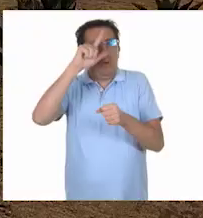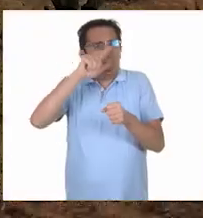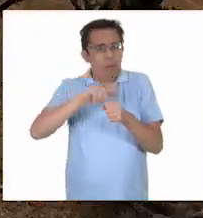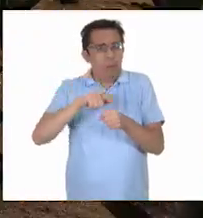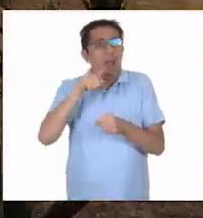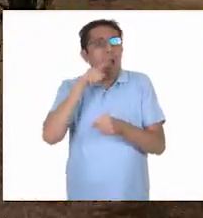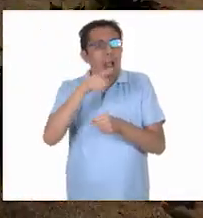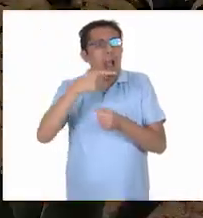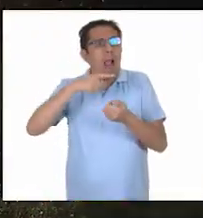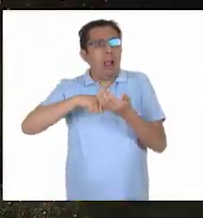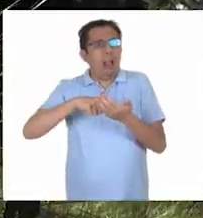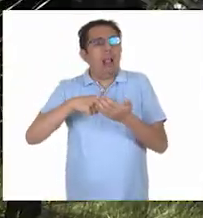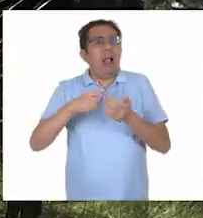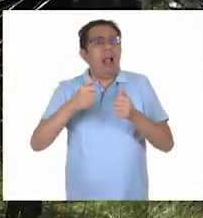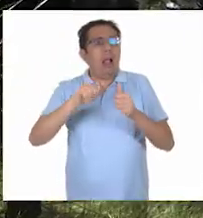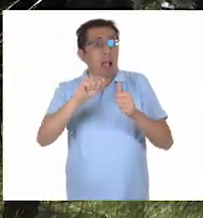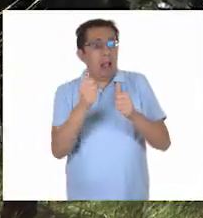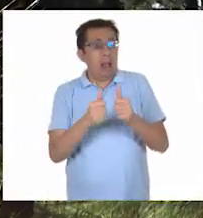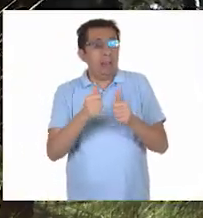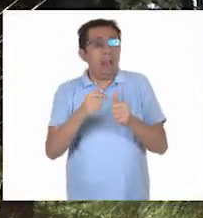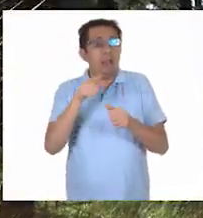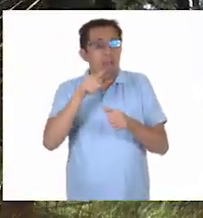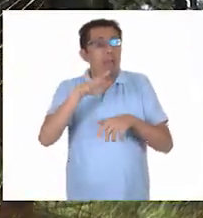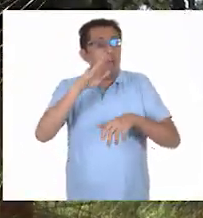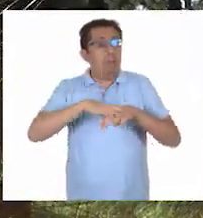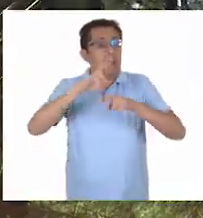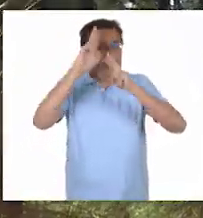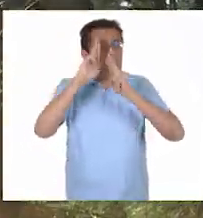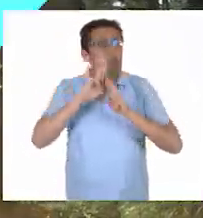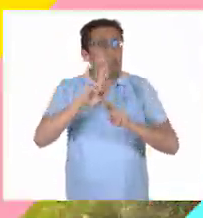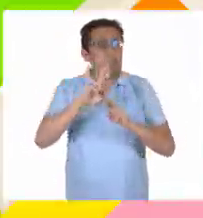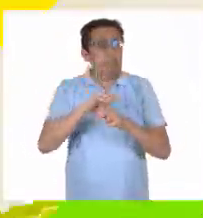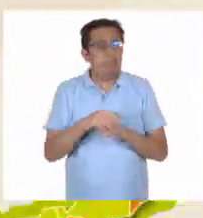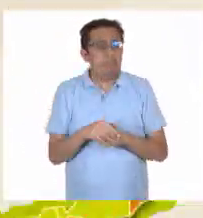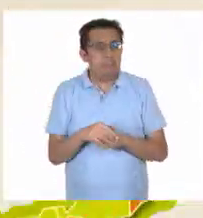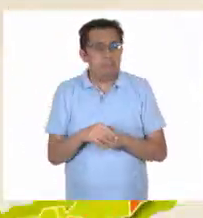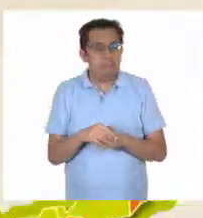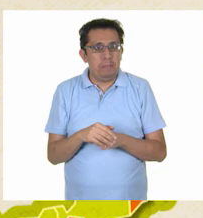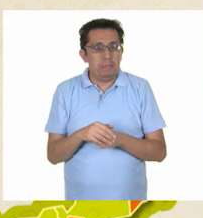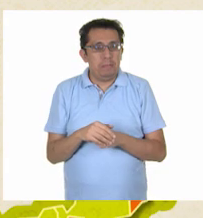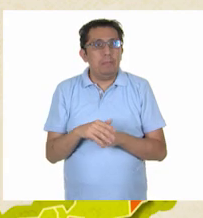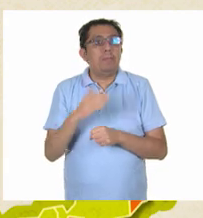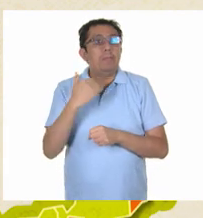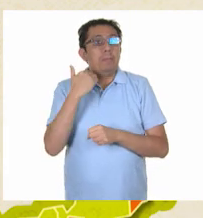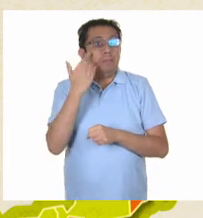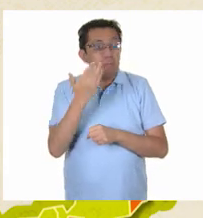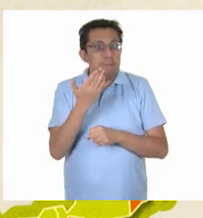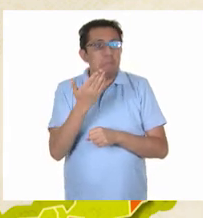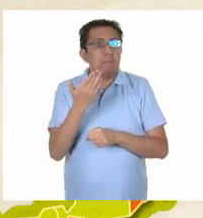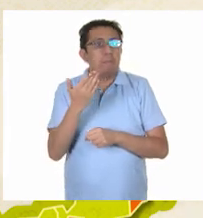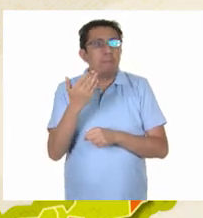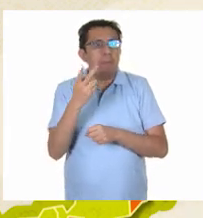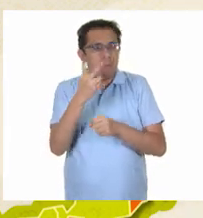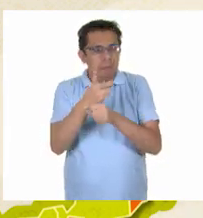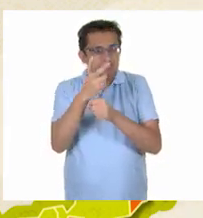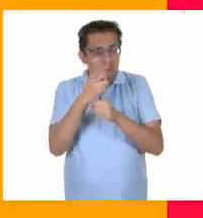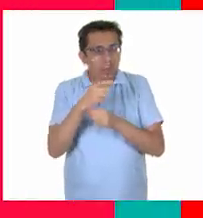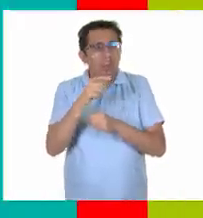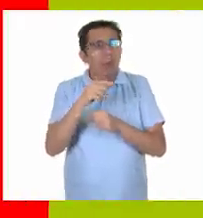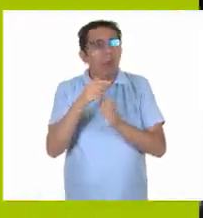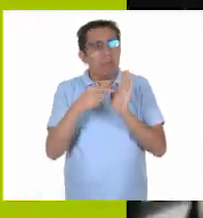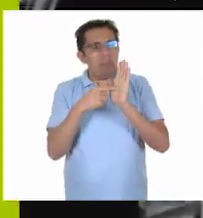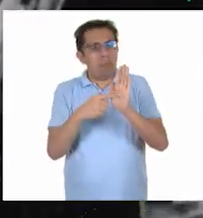los artistas mexicanos más respetados de su generación. Quiero invitarlos a conocer a un gran artista